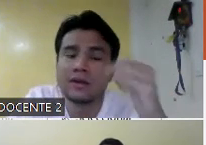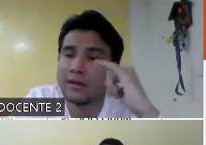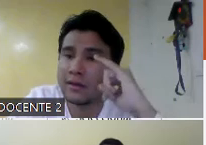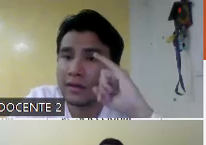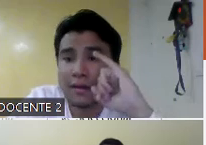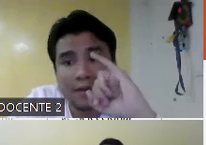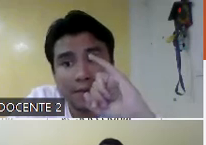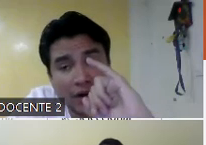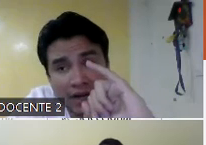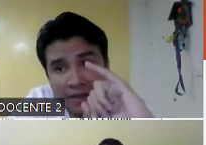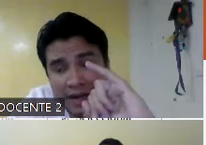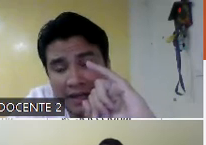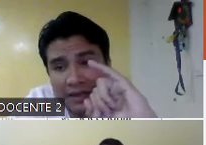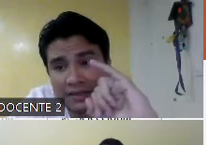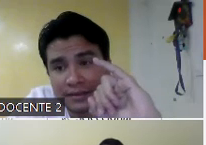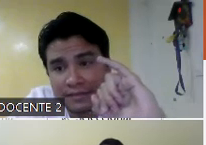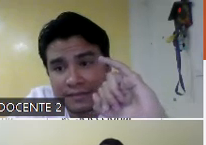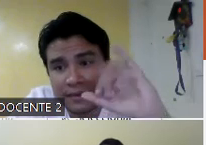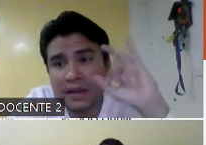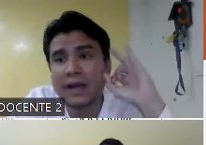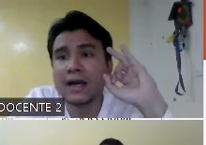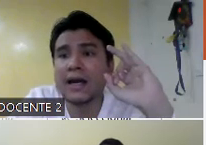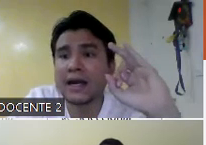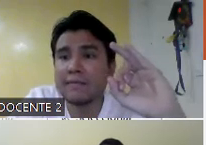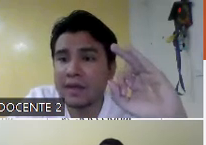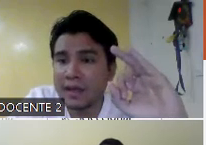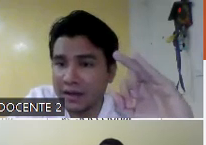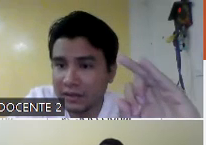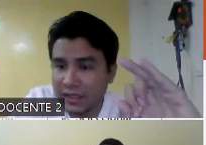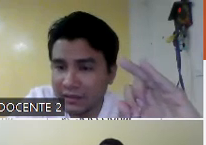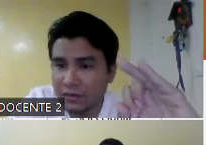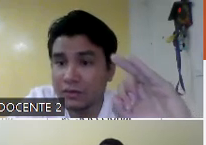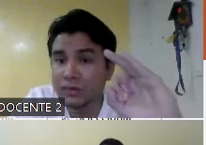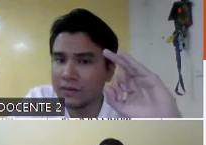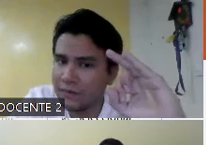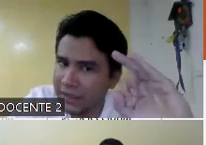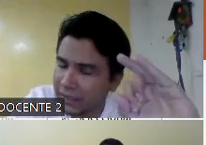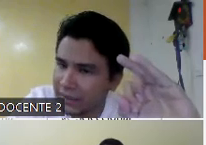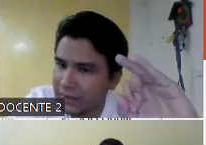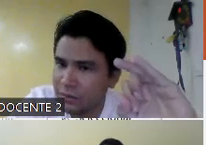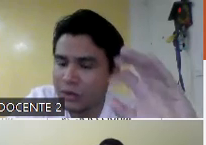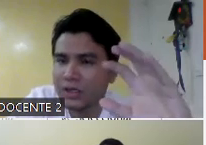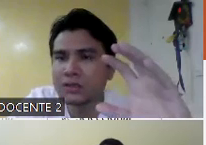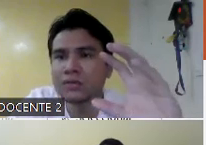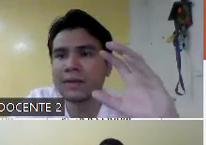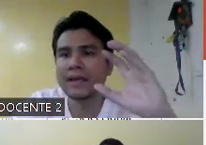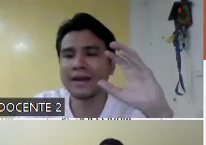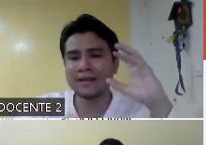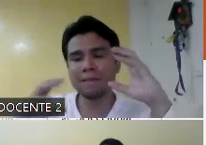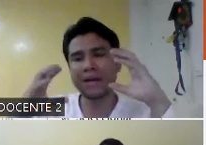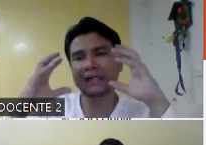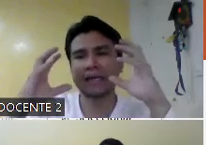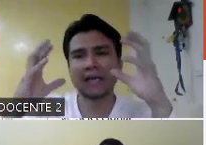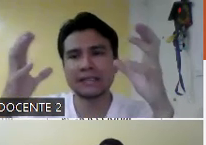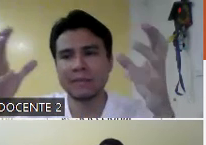digo? Pongan imágenes, hagan bien el texto, justifiquen el texto, porque eso es una manera